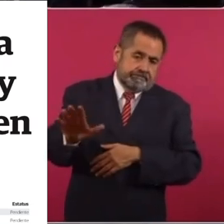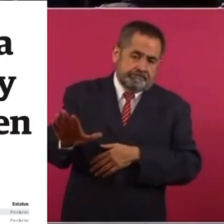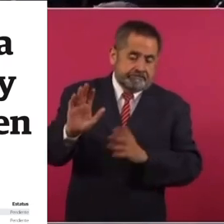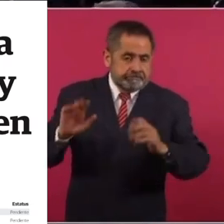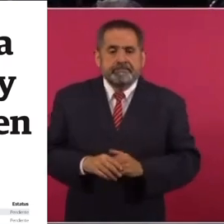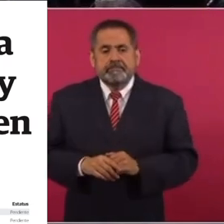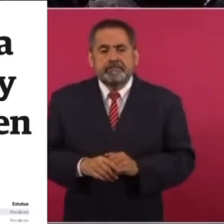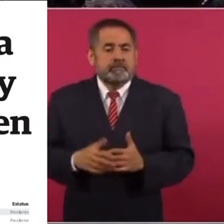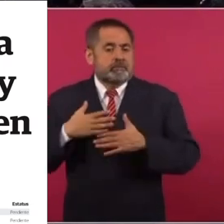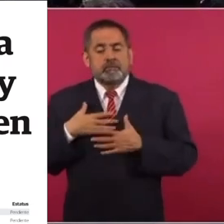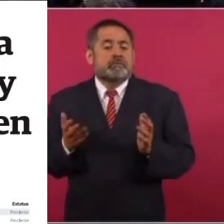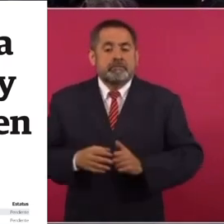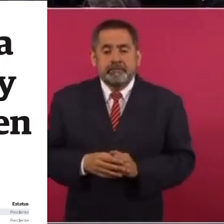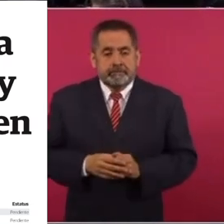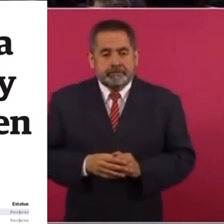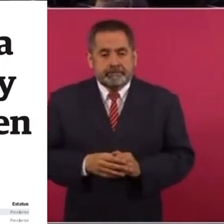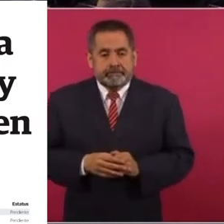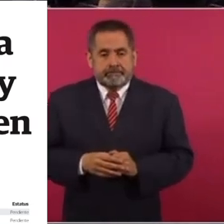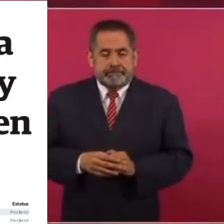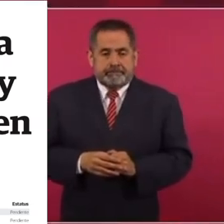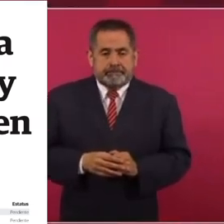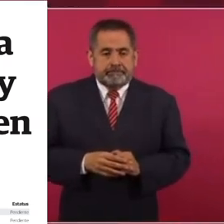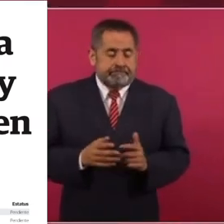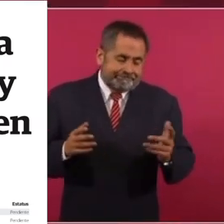al legislativo. Y nosotros, pues,